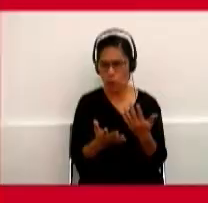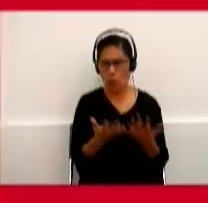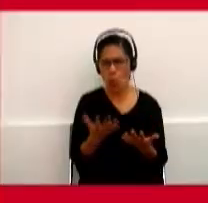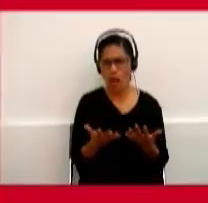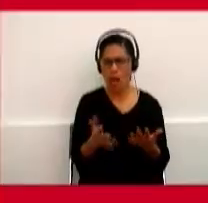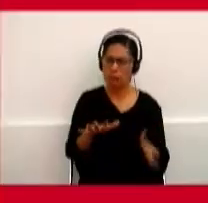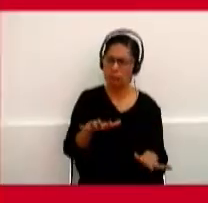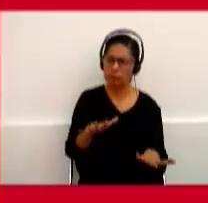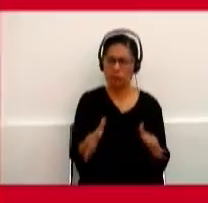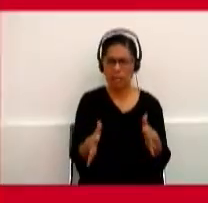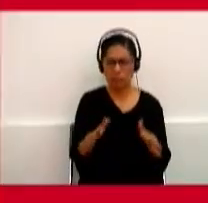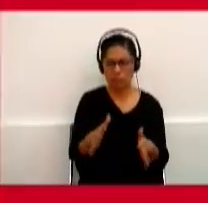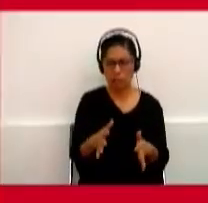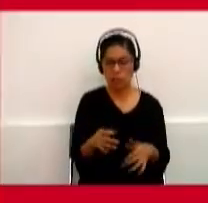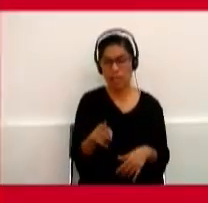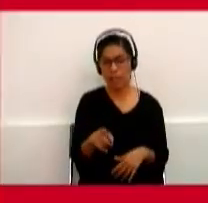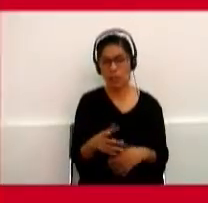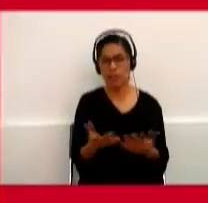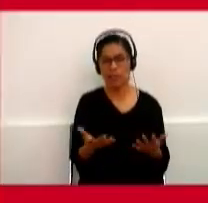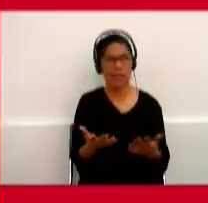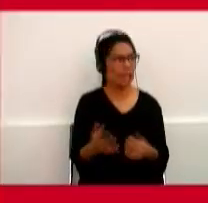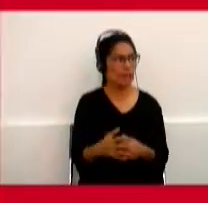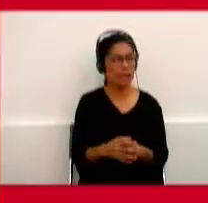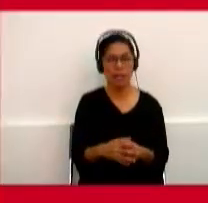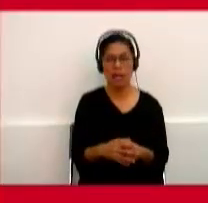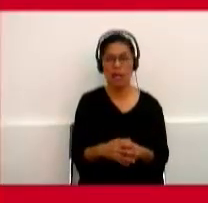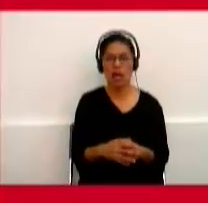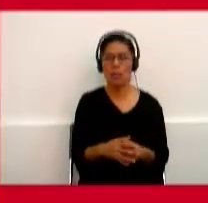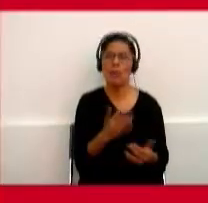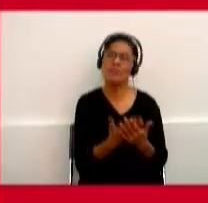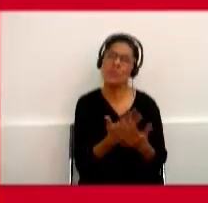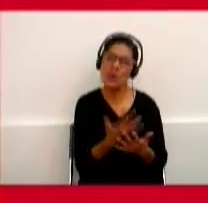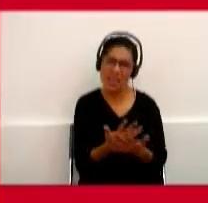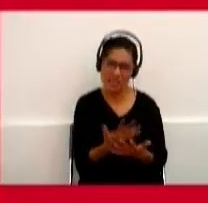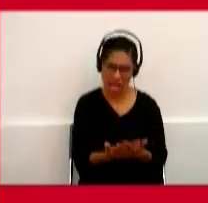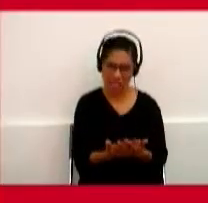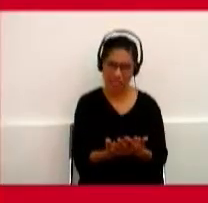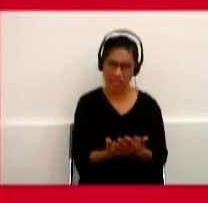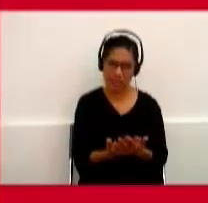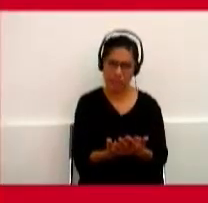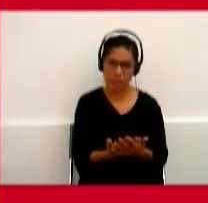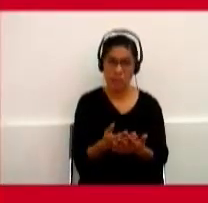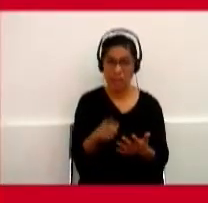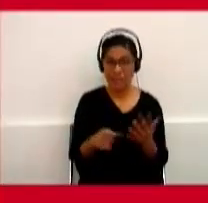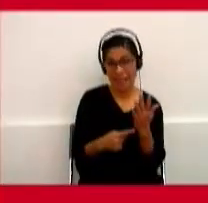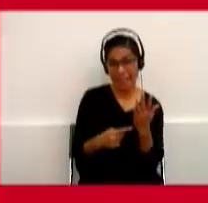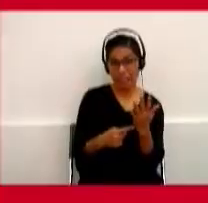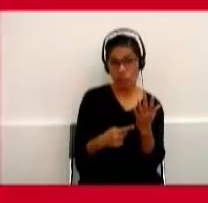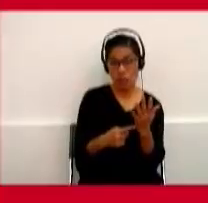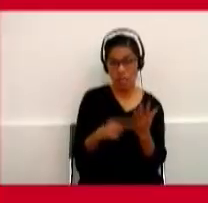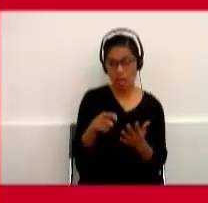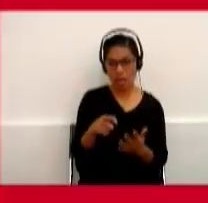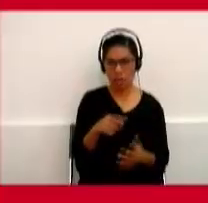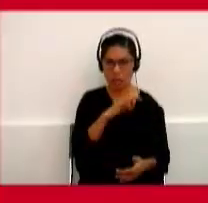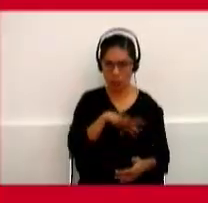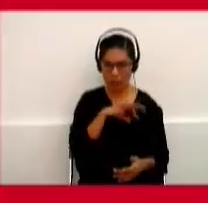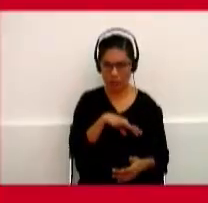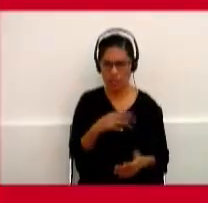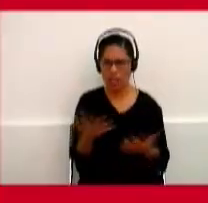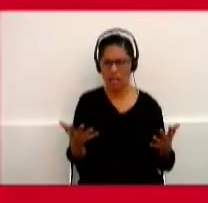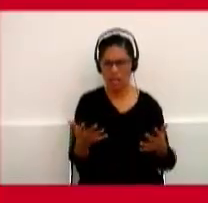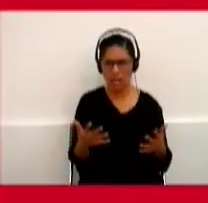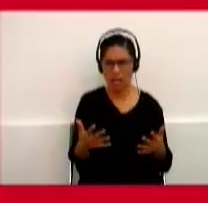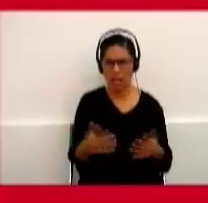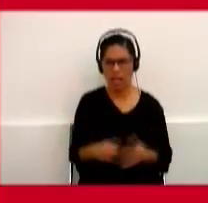realmente de llevar a cabo. Primero tiene que ver con hacer los pilotos. La tecnología misma es más beneficiosa si tenemos una alta